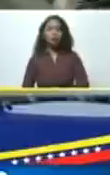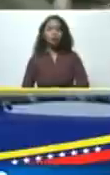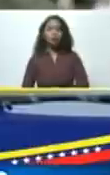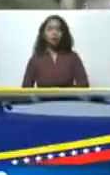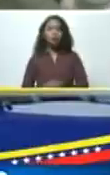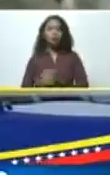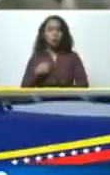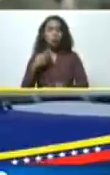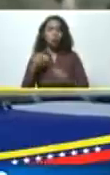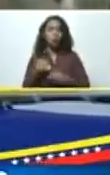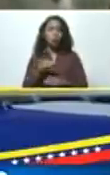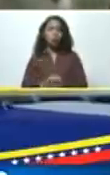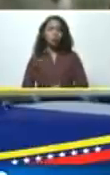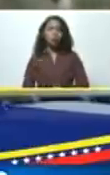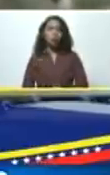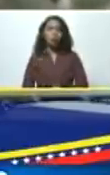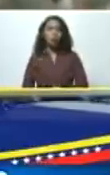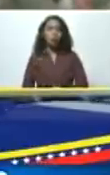Ernesto.